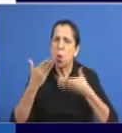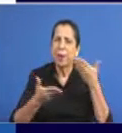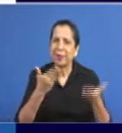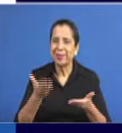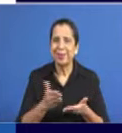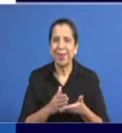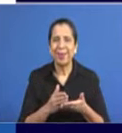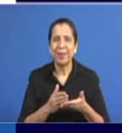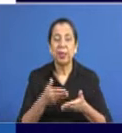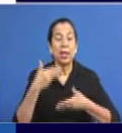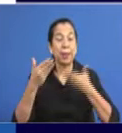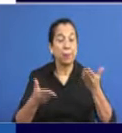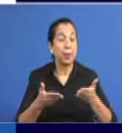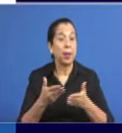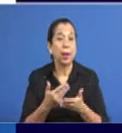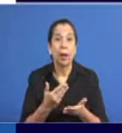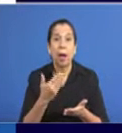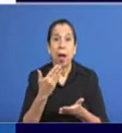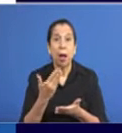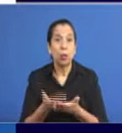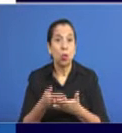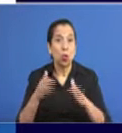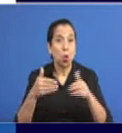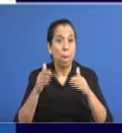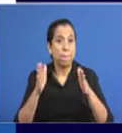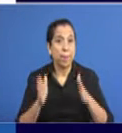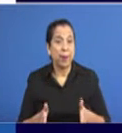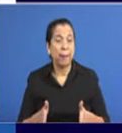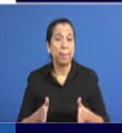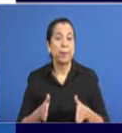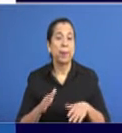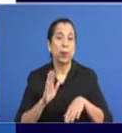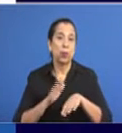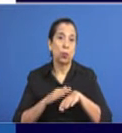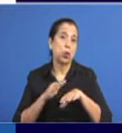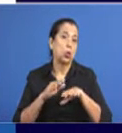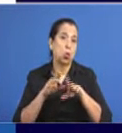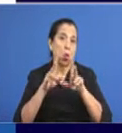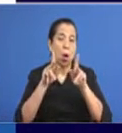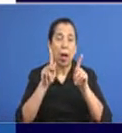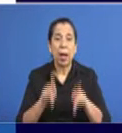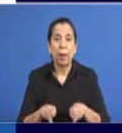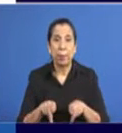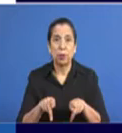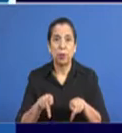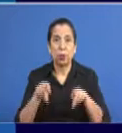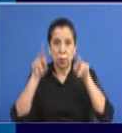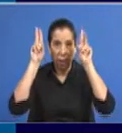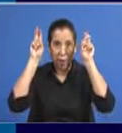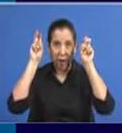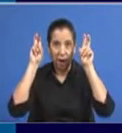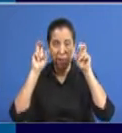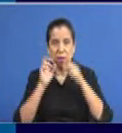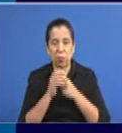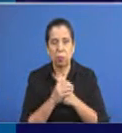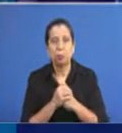le envías a la ciudadanía y sobre todo a los clientes de Caja de Ahorro en estos tiempos de